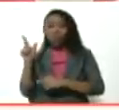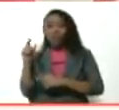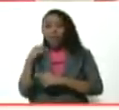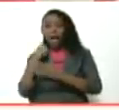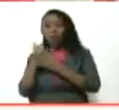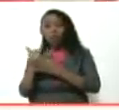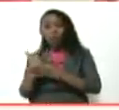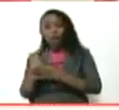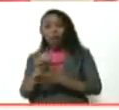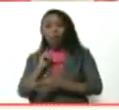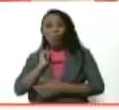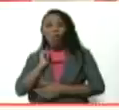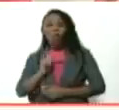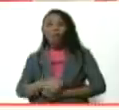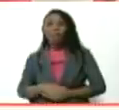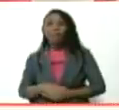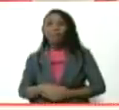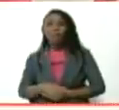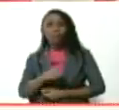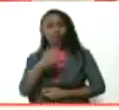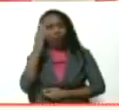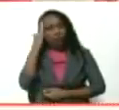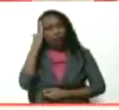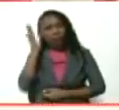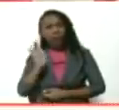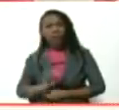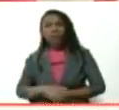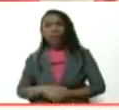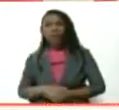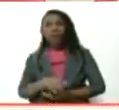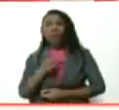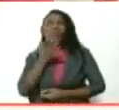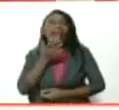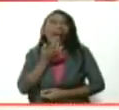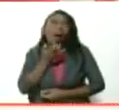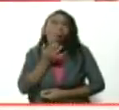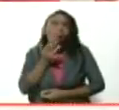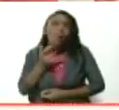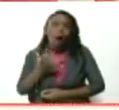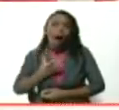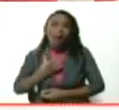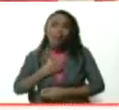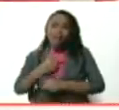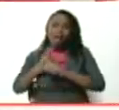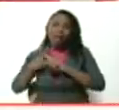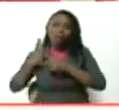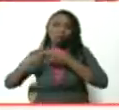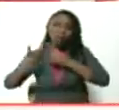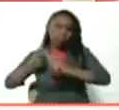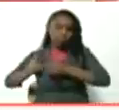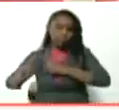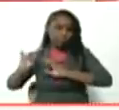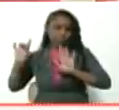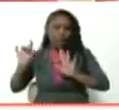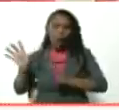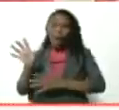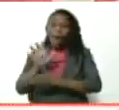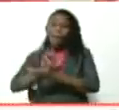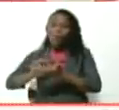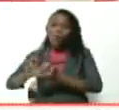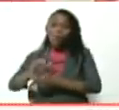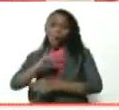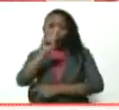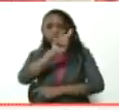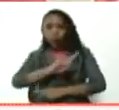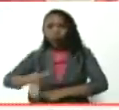ayudar. Tú sabes que, por ejemplo, una alcaldía X tiene problemas con los cauchos